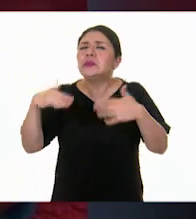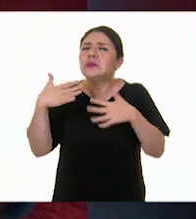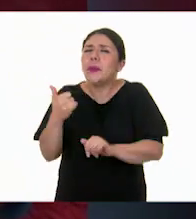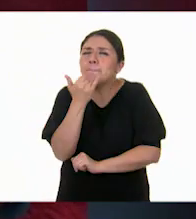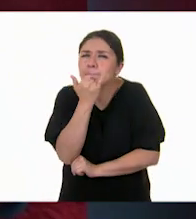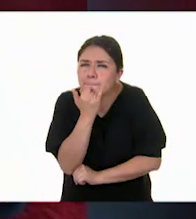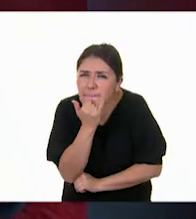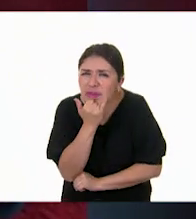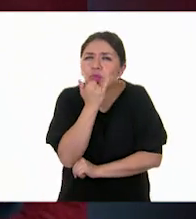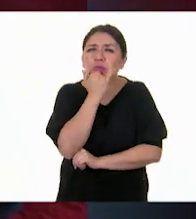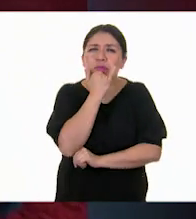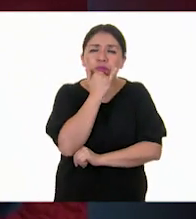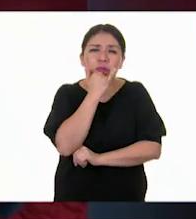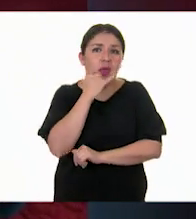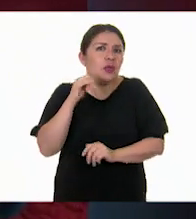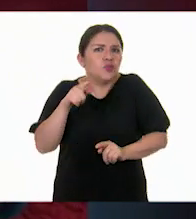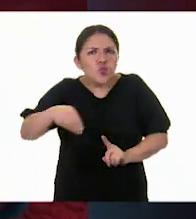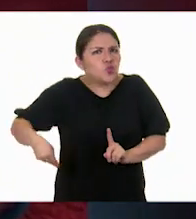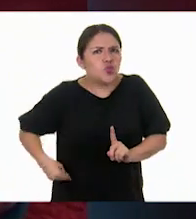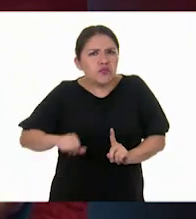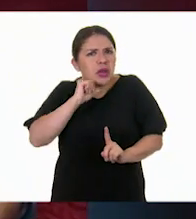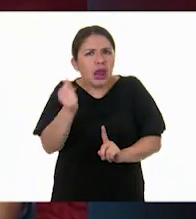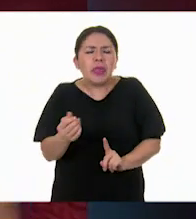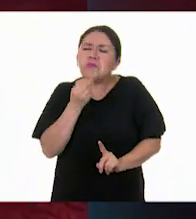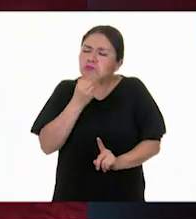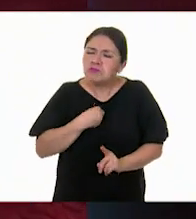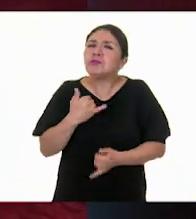perdón, aunque no fuera su culpa.